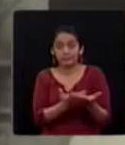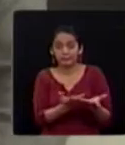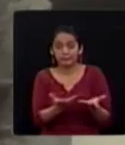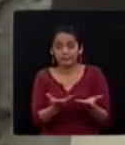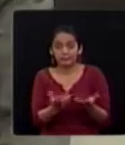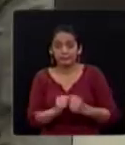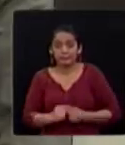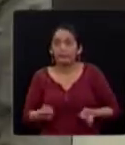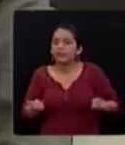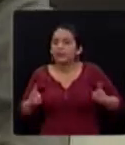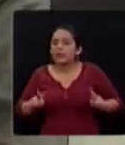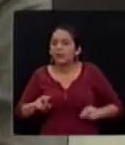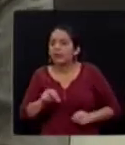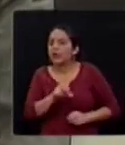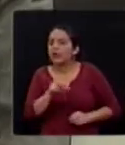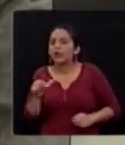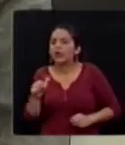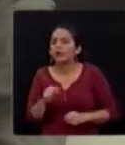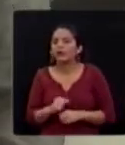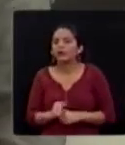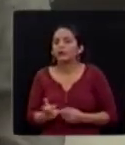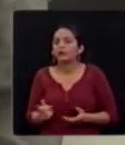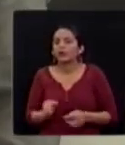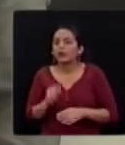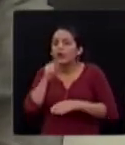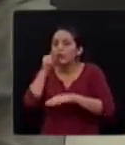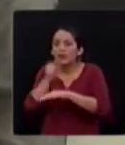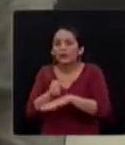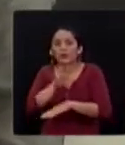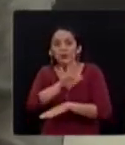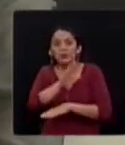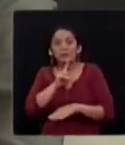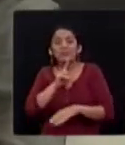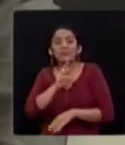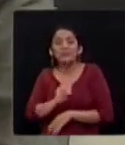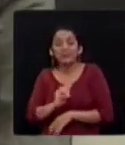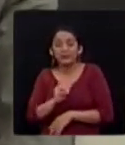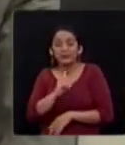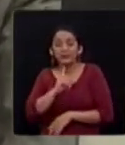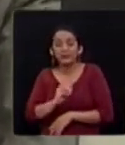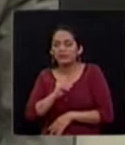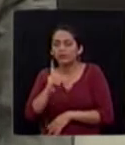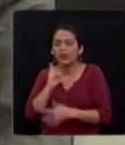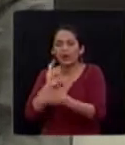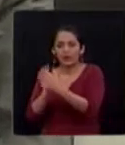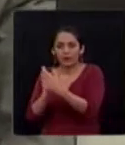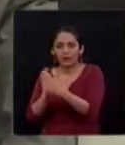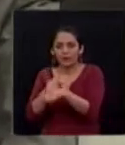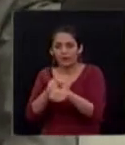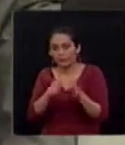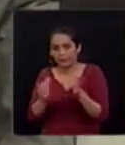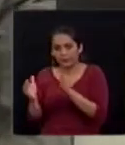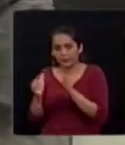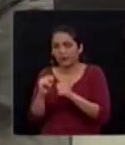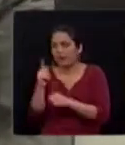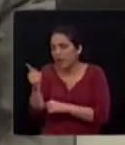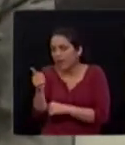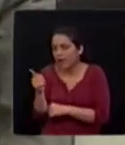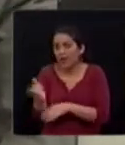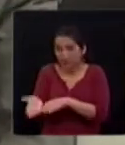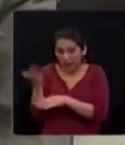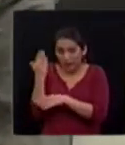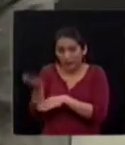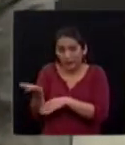apresamiento preventivo, la prisión preventiva dictada en contra de su tío, que fue delegado del vicepresidente, en este